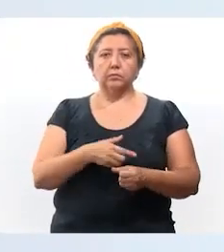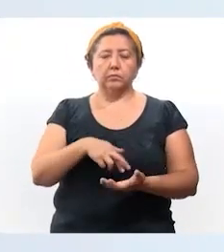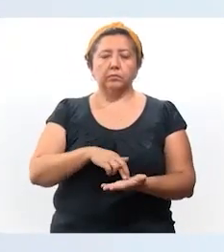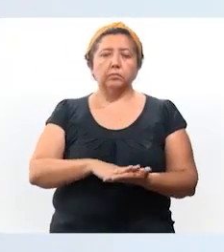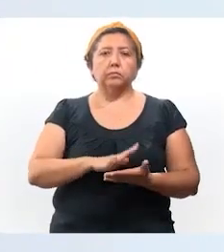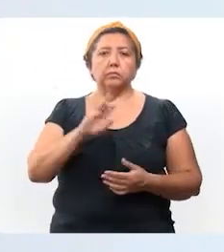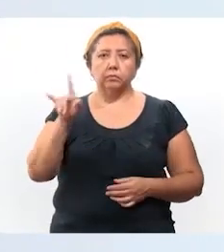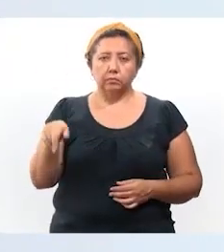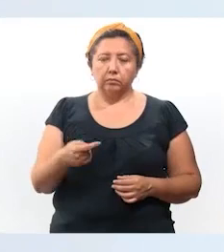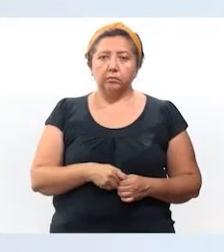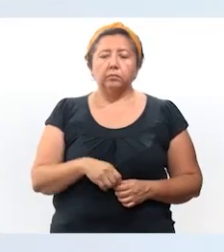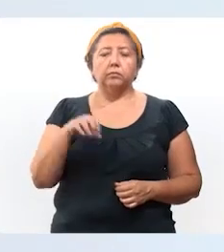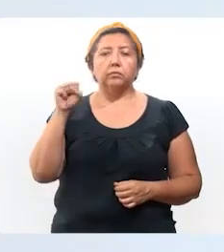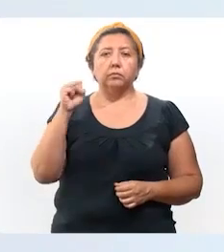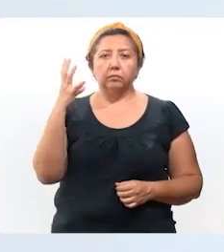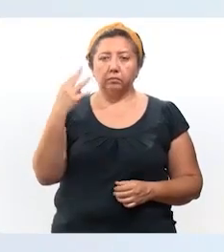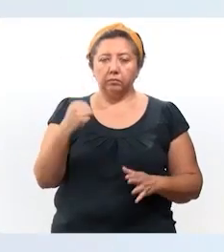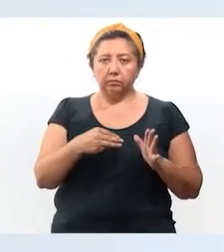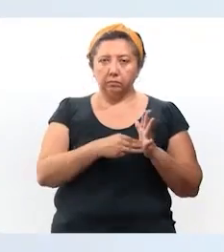de contagios registrados, que son